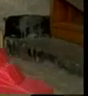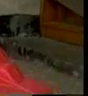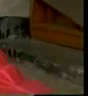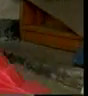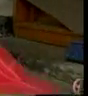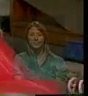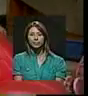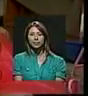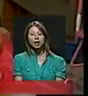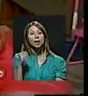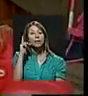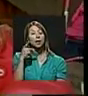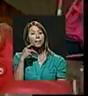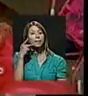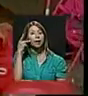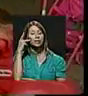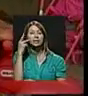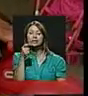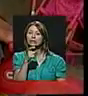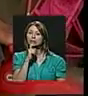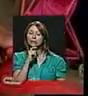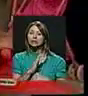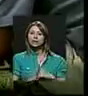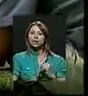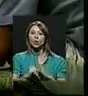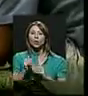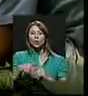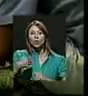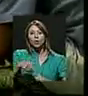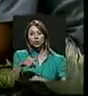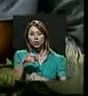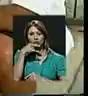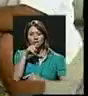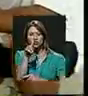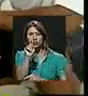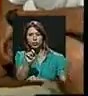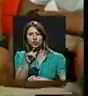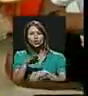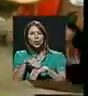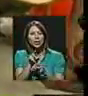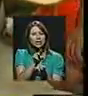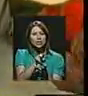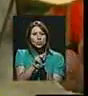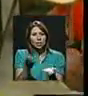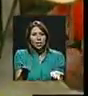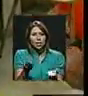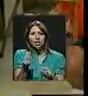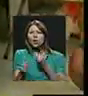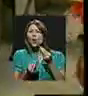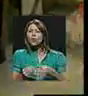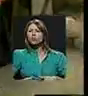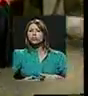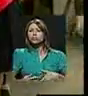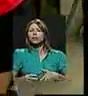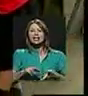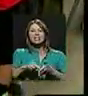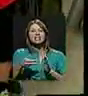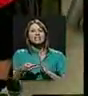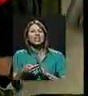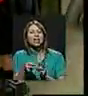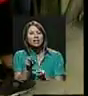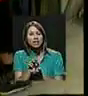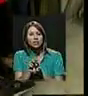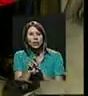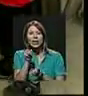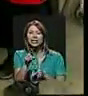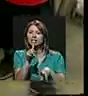Para los padres es incómodo cuando sus hijos empiezan a realizar preguntas sobre sexualidad. ¿Cómo se hacen los bebés? ¿Qué es el sexo? Esas suelen ser